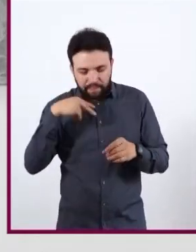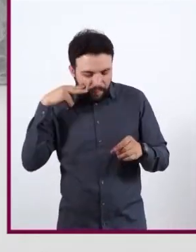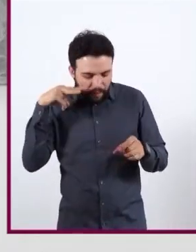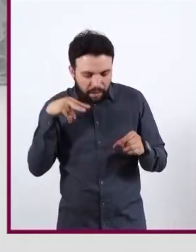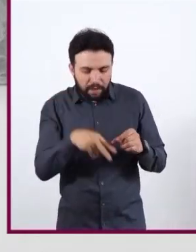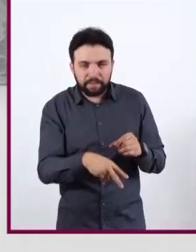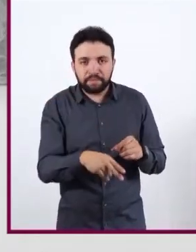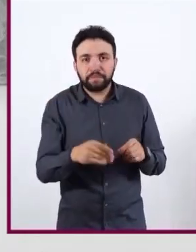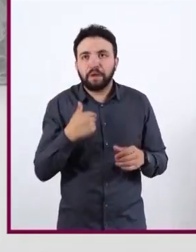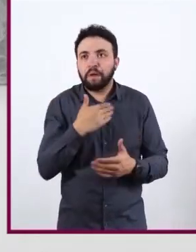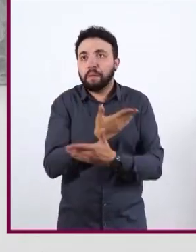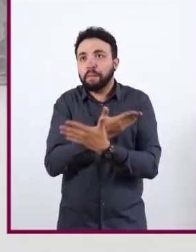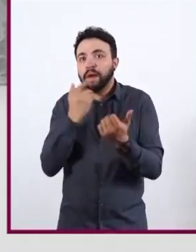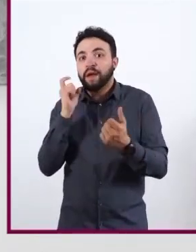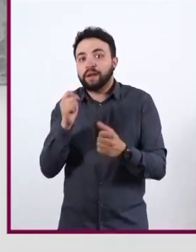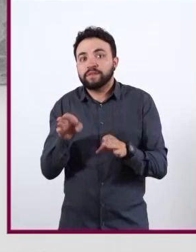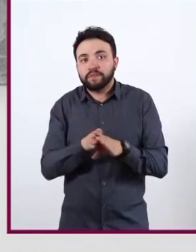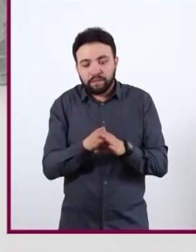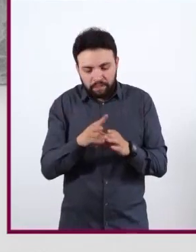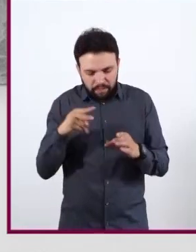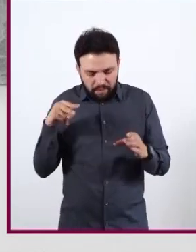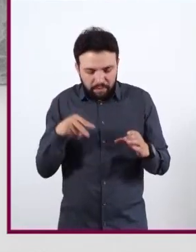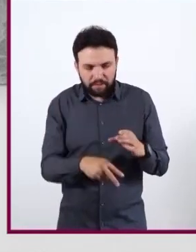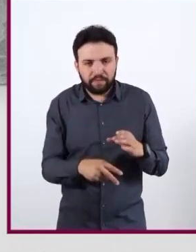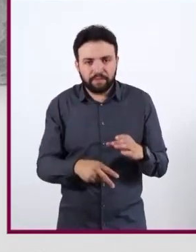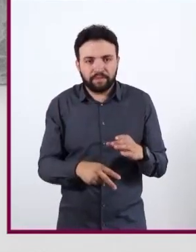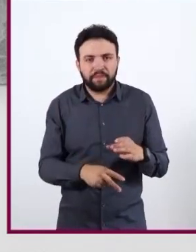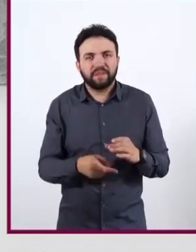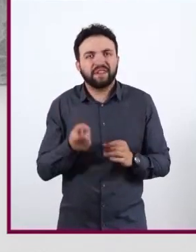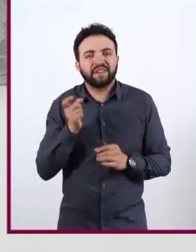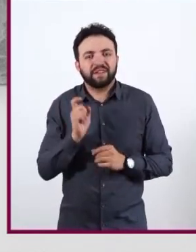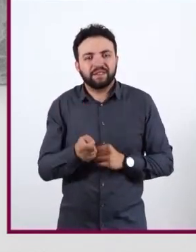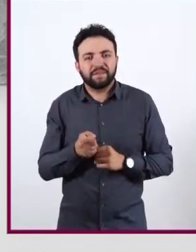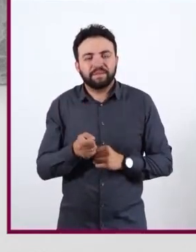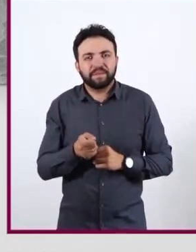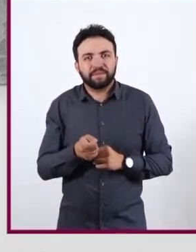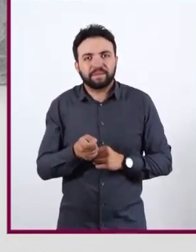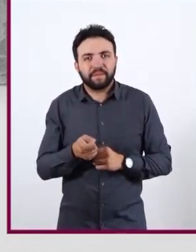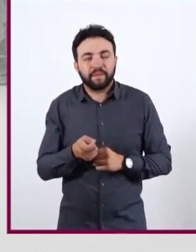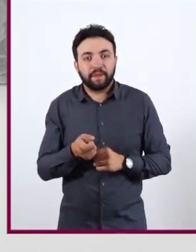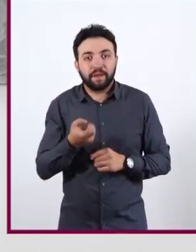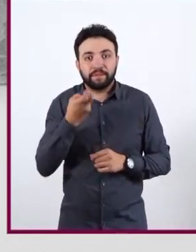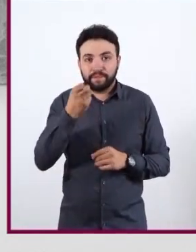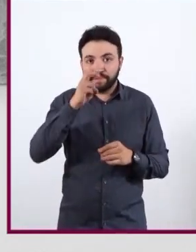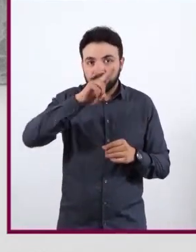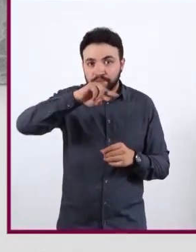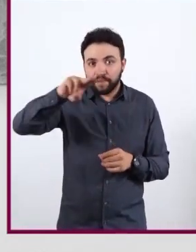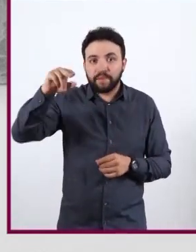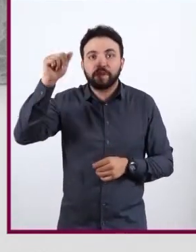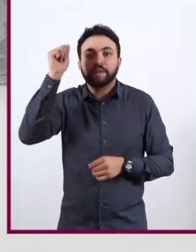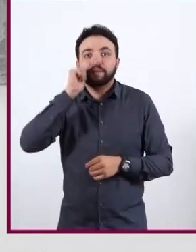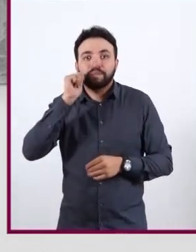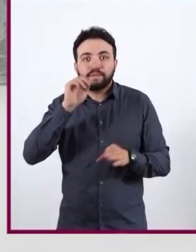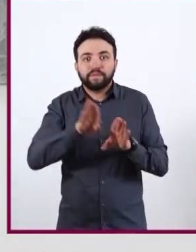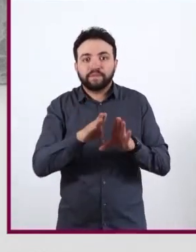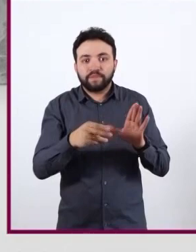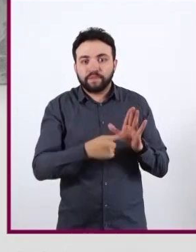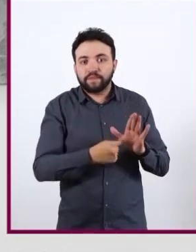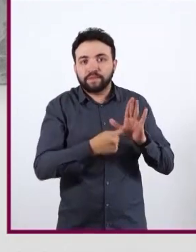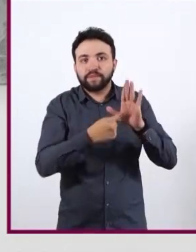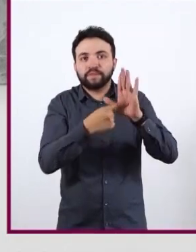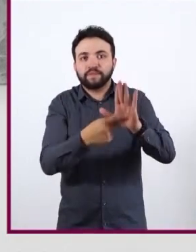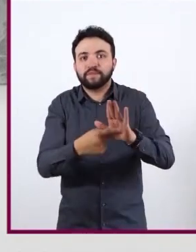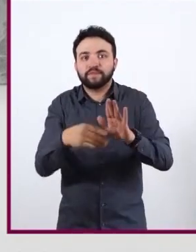acción inconsciente y el resultado de un objeto así fue la pintura siempre ha tratado de representar